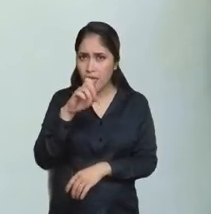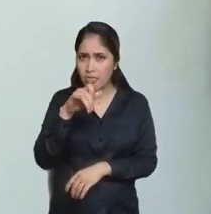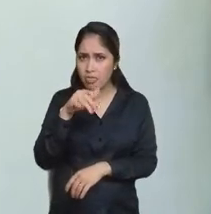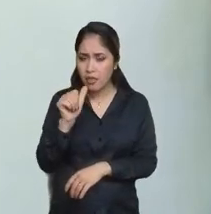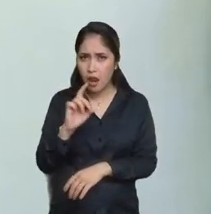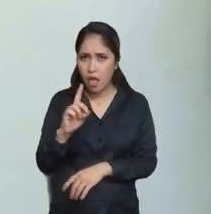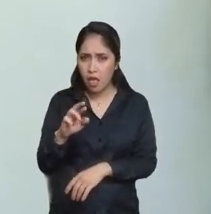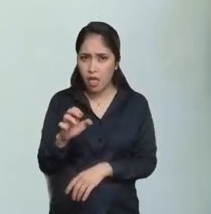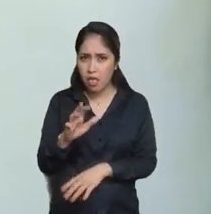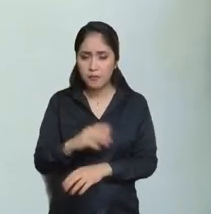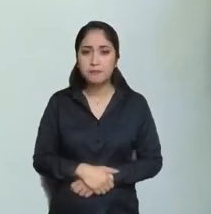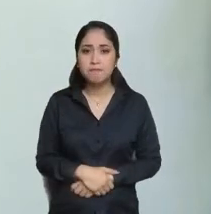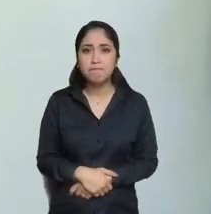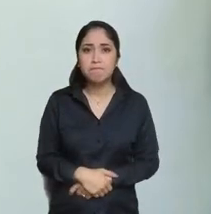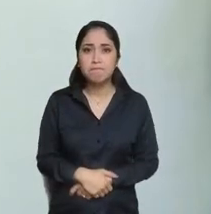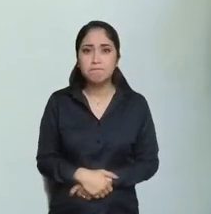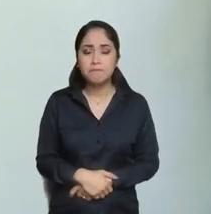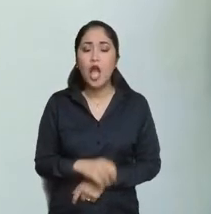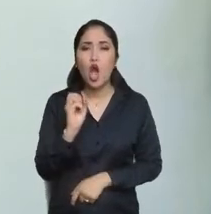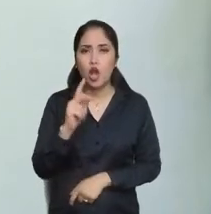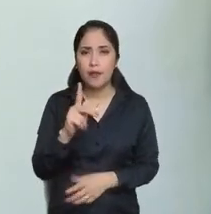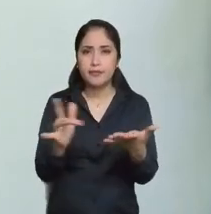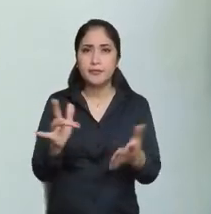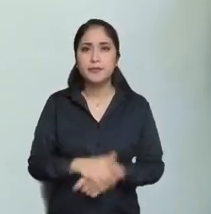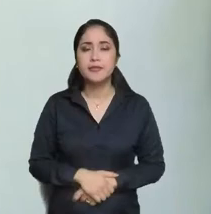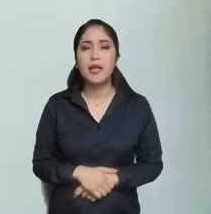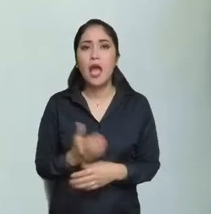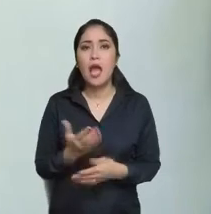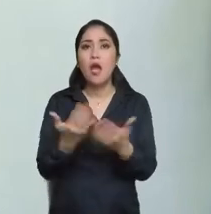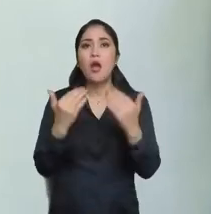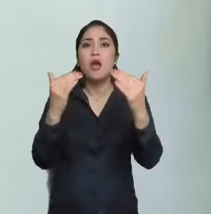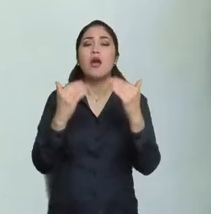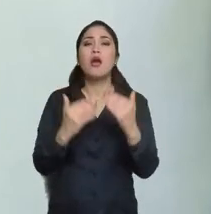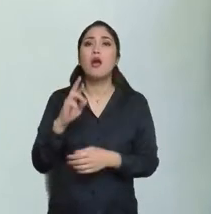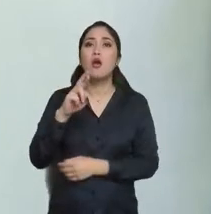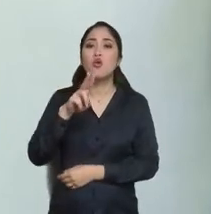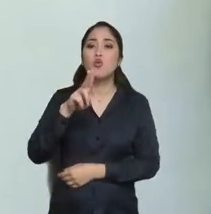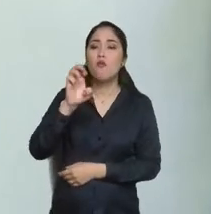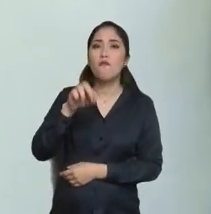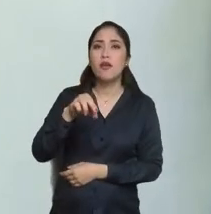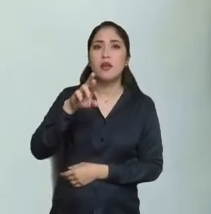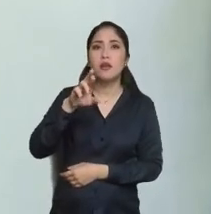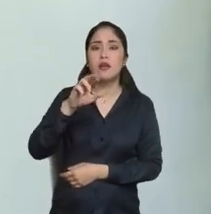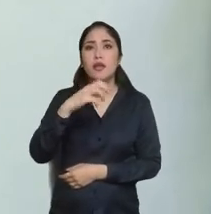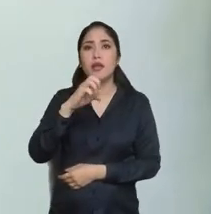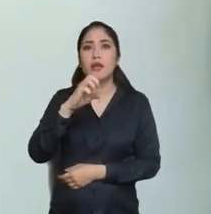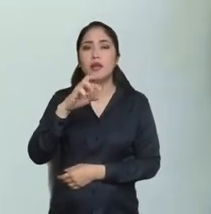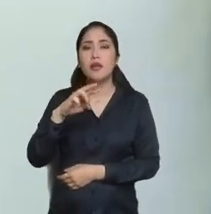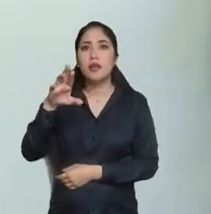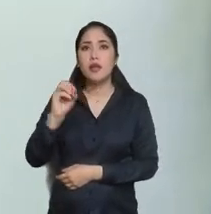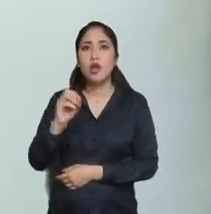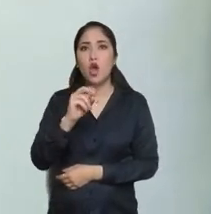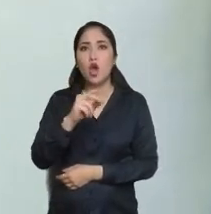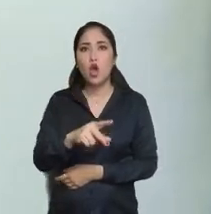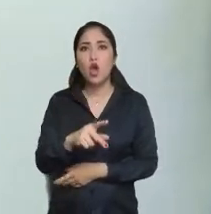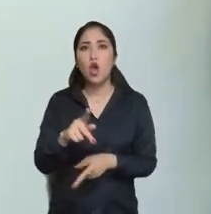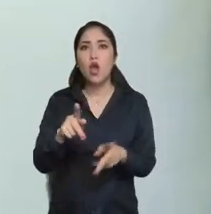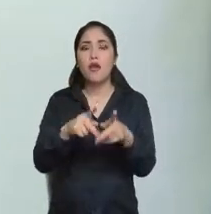Ale. Ok, gracias. Vamos entonces con Rubén Guerrero de Olegario Quintero Informa.